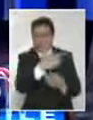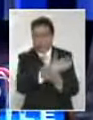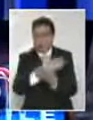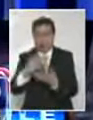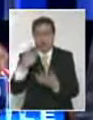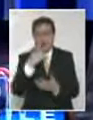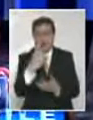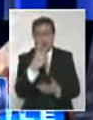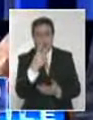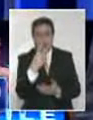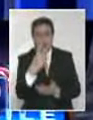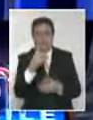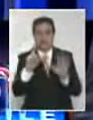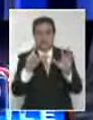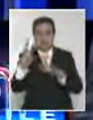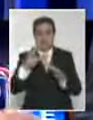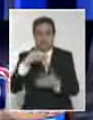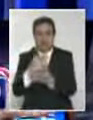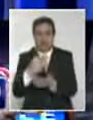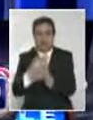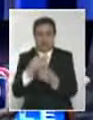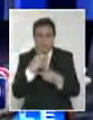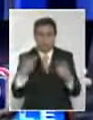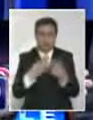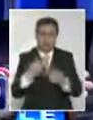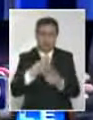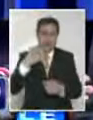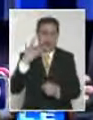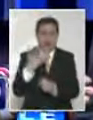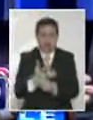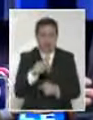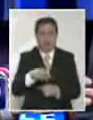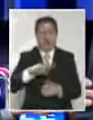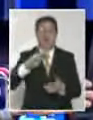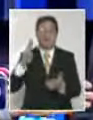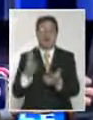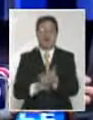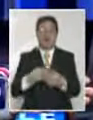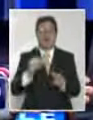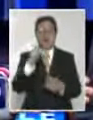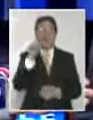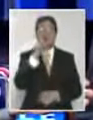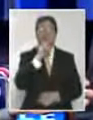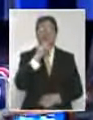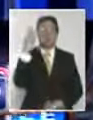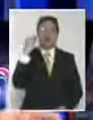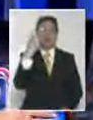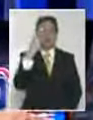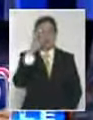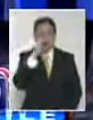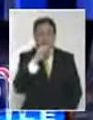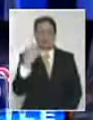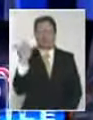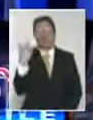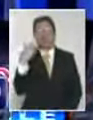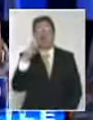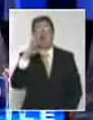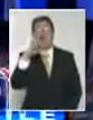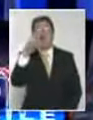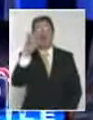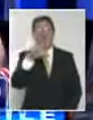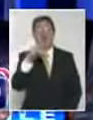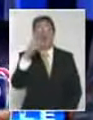cosas emocionantes, emotivas. Por ejemplo, todo lo que hemos visto en las últimas tres noches, los ecos del desierto...